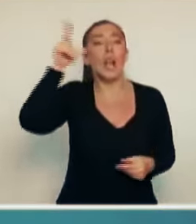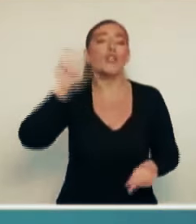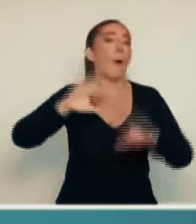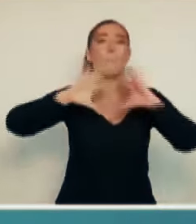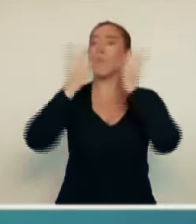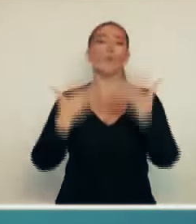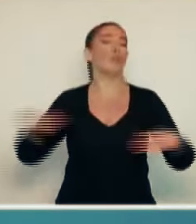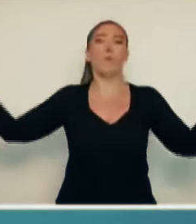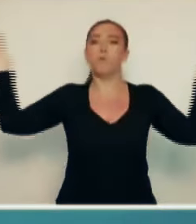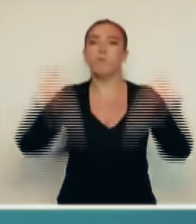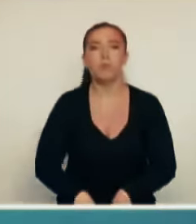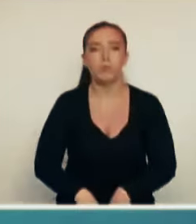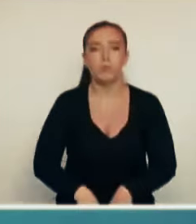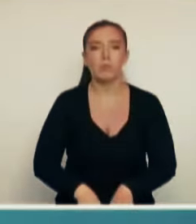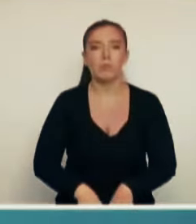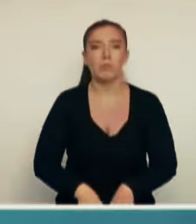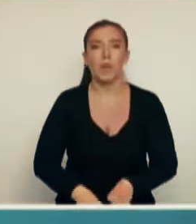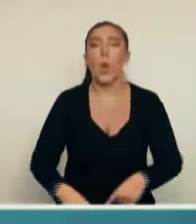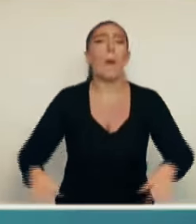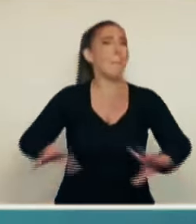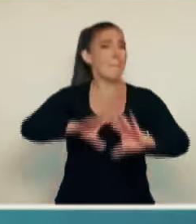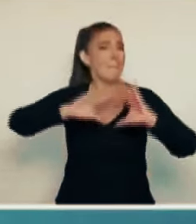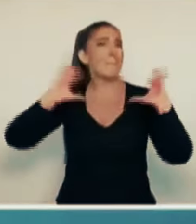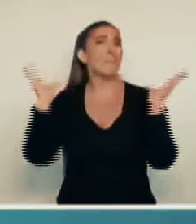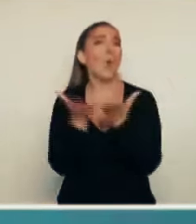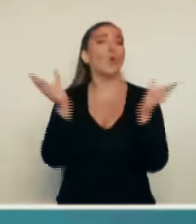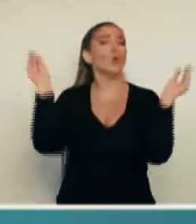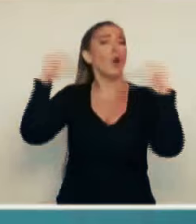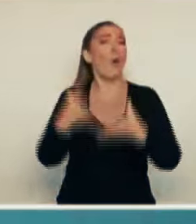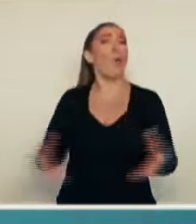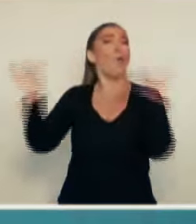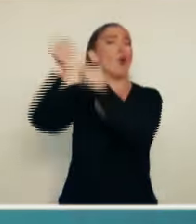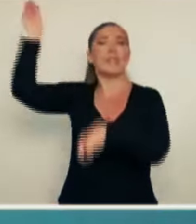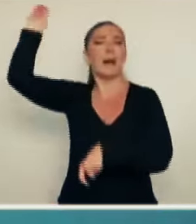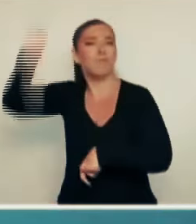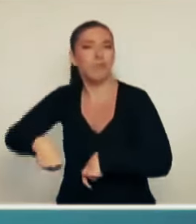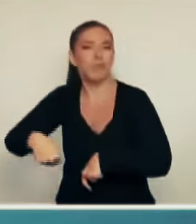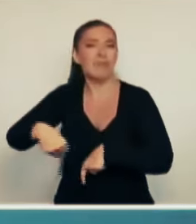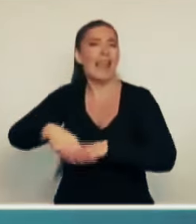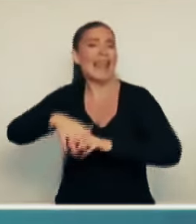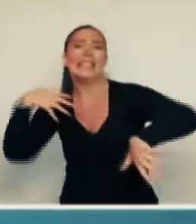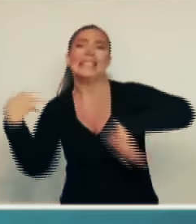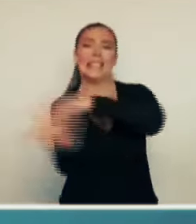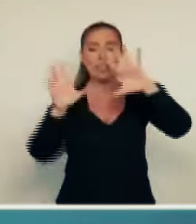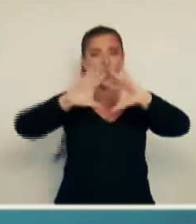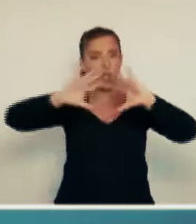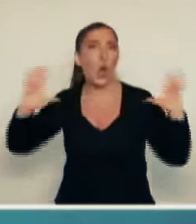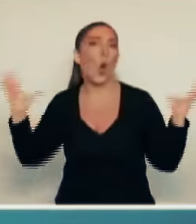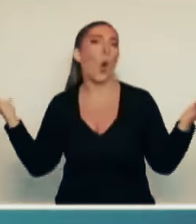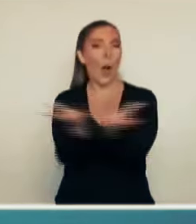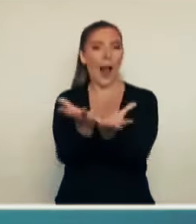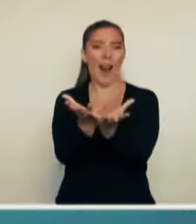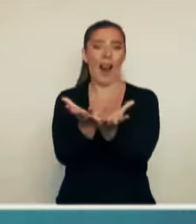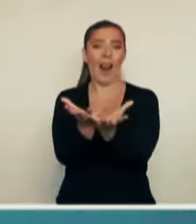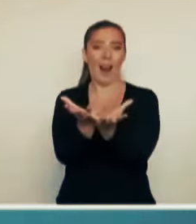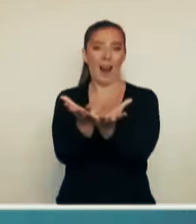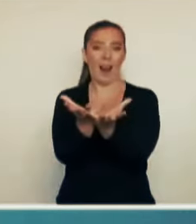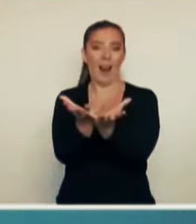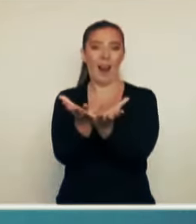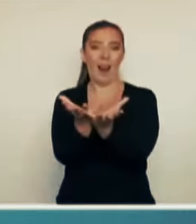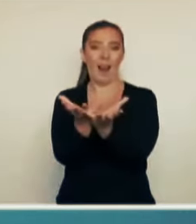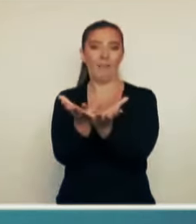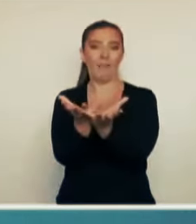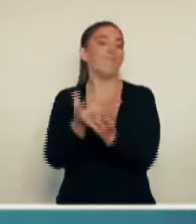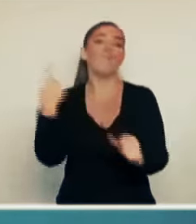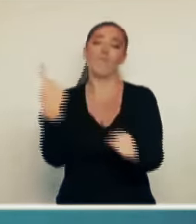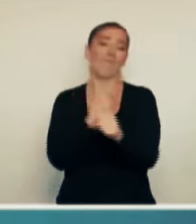mundo. Se cayó Lehman Brothers. Crisis global, a escala global.